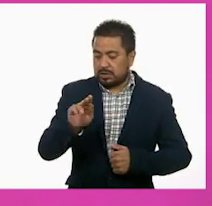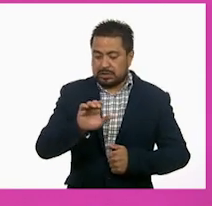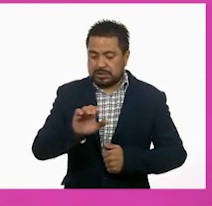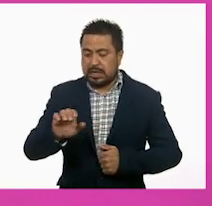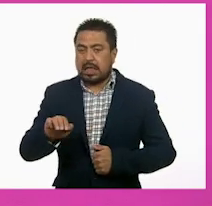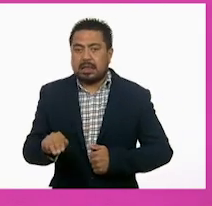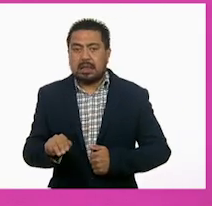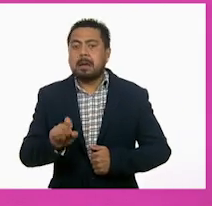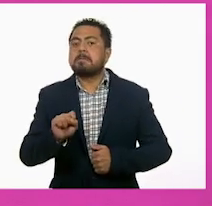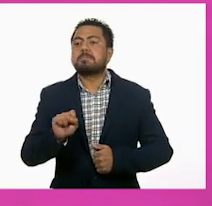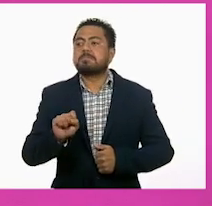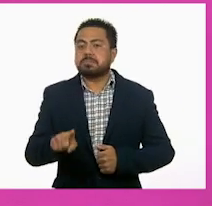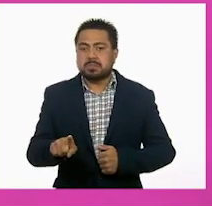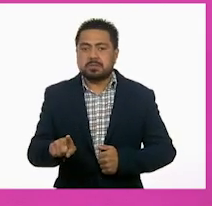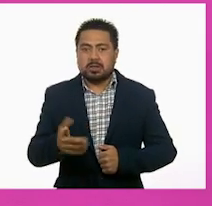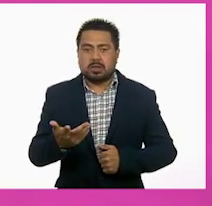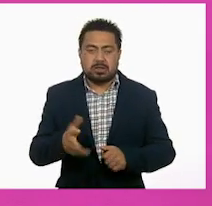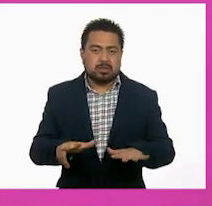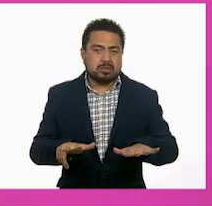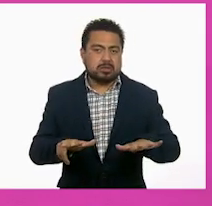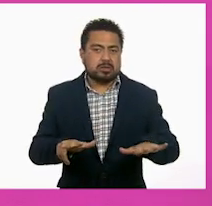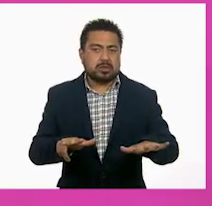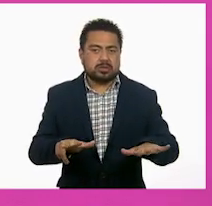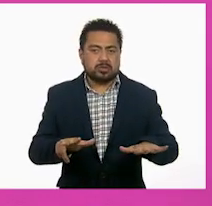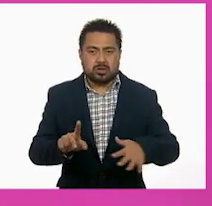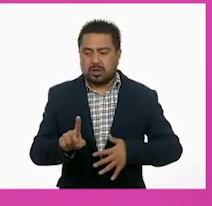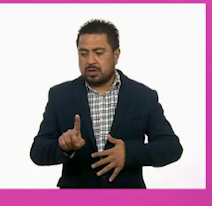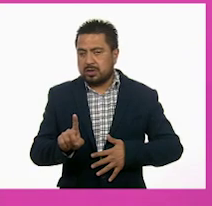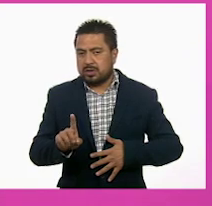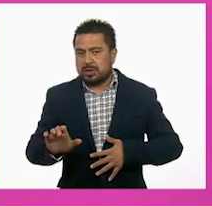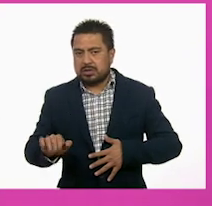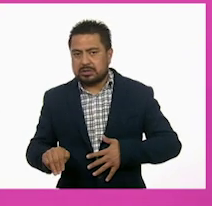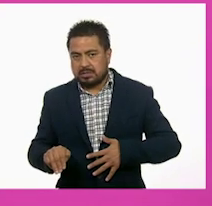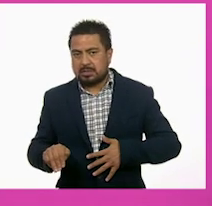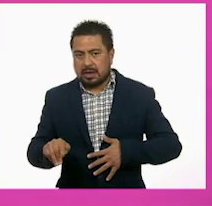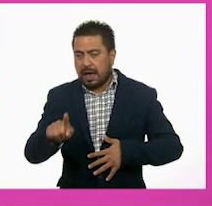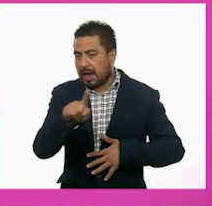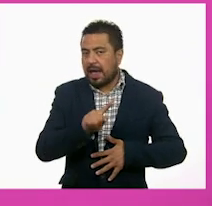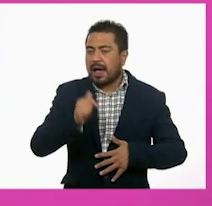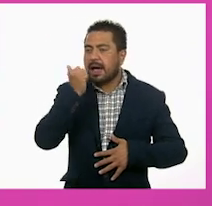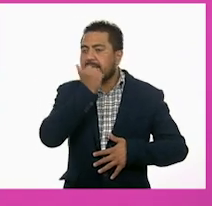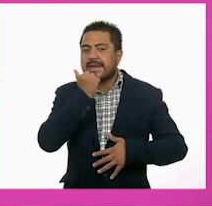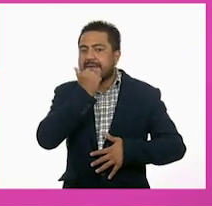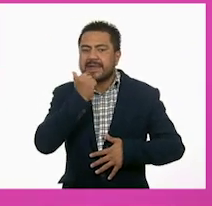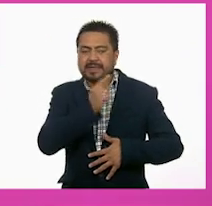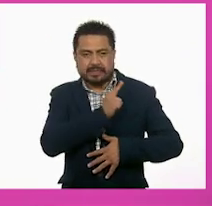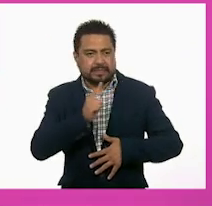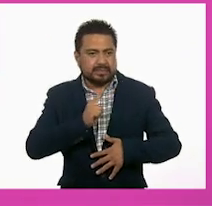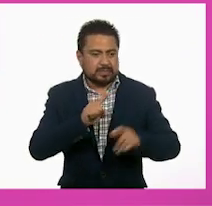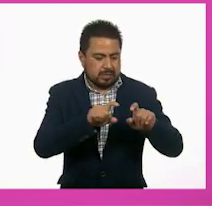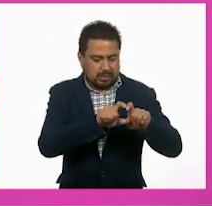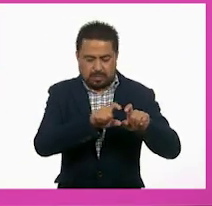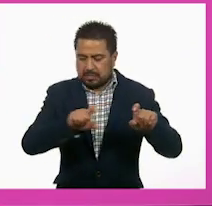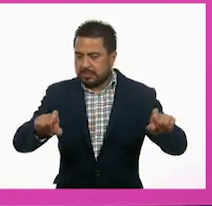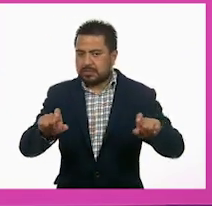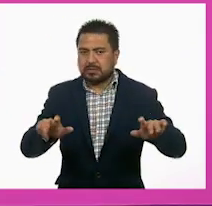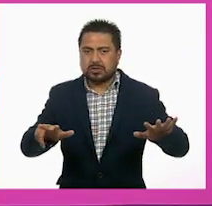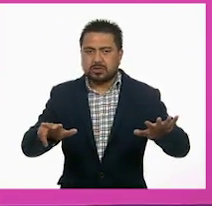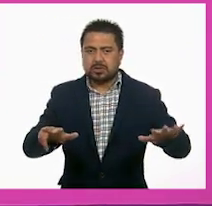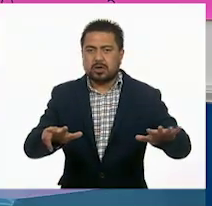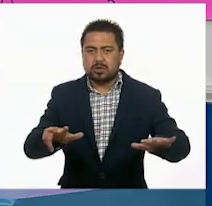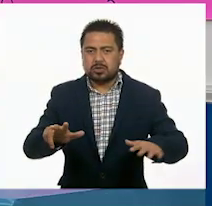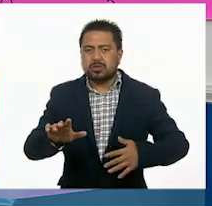1 metro con 80 centímetros, o lo que es lo mismo, 18 decímetros. Para nuestros alumnos en casa, tendrán que trazar una línea de